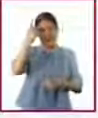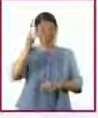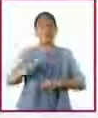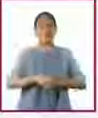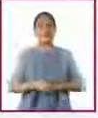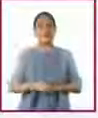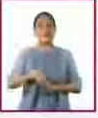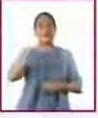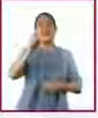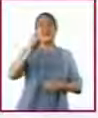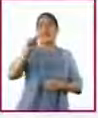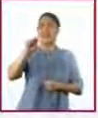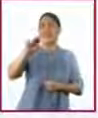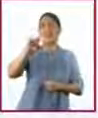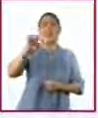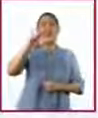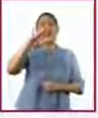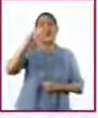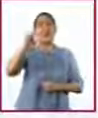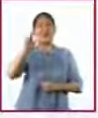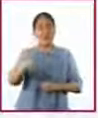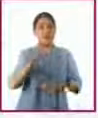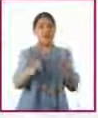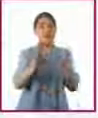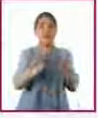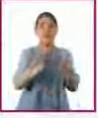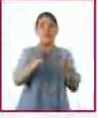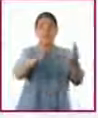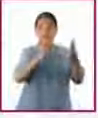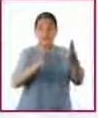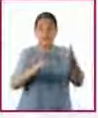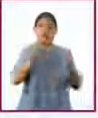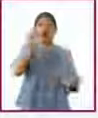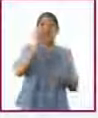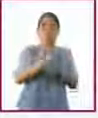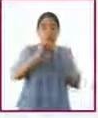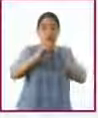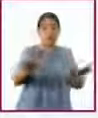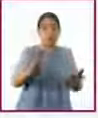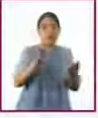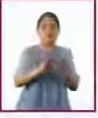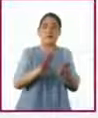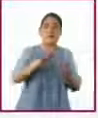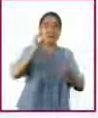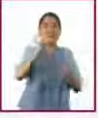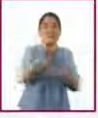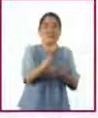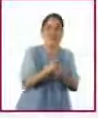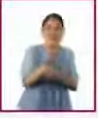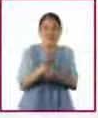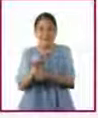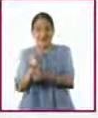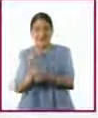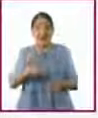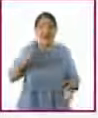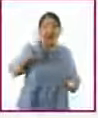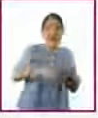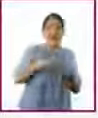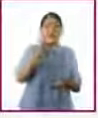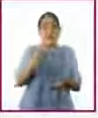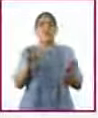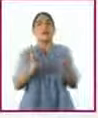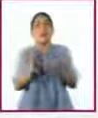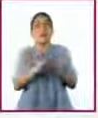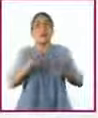Terciarias. Son textos o información muy tratada y obtienen su información de las fuentes terciarias. Se presentan